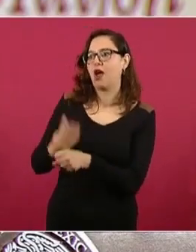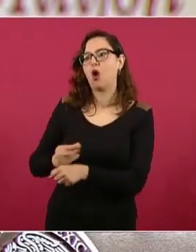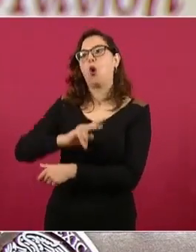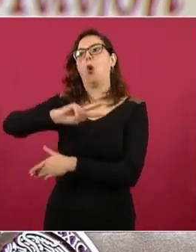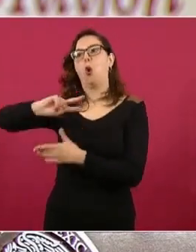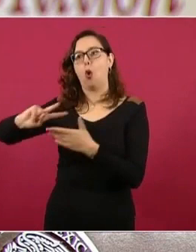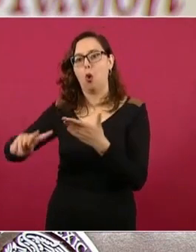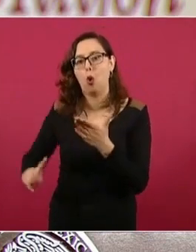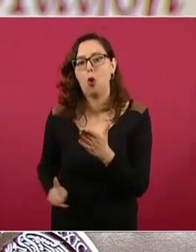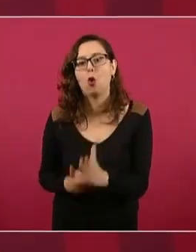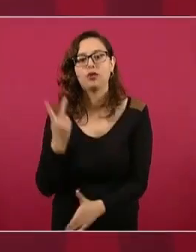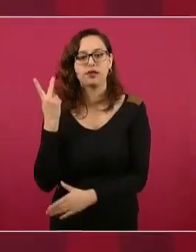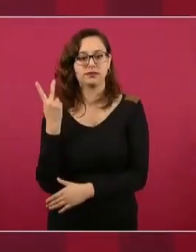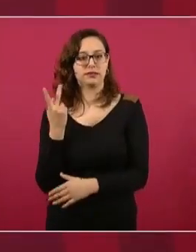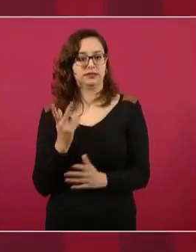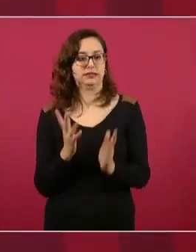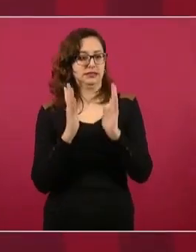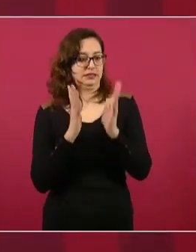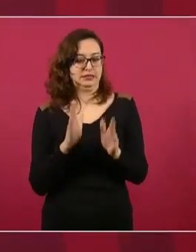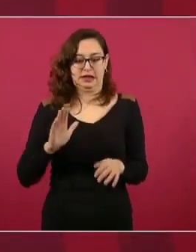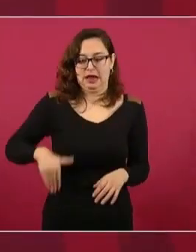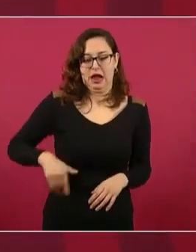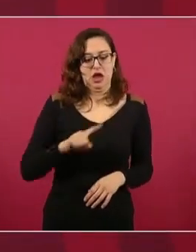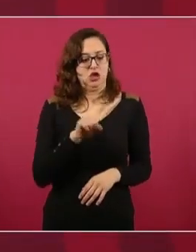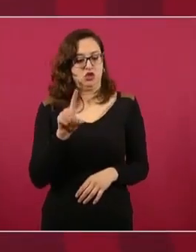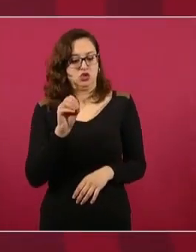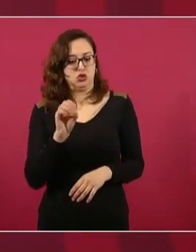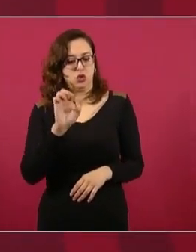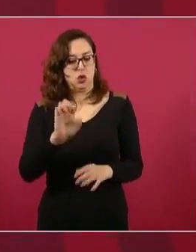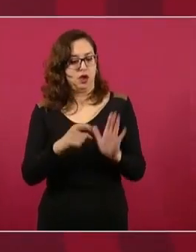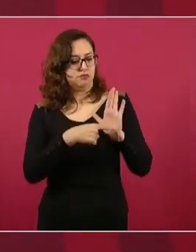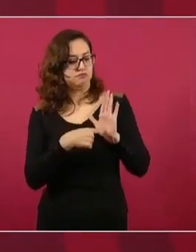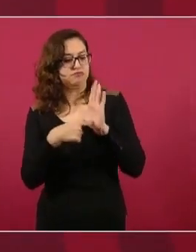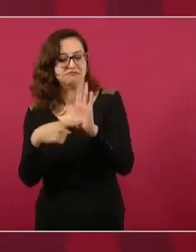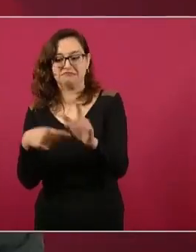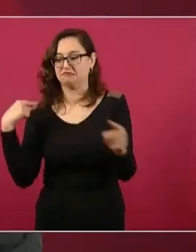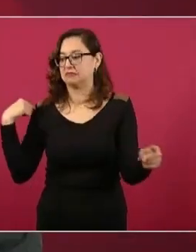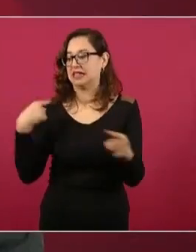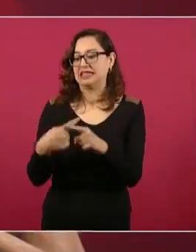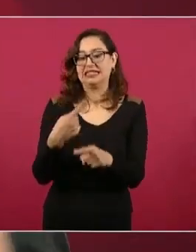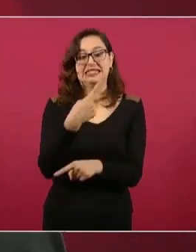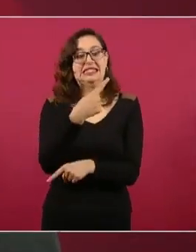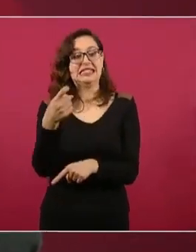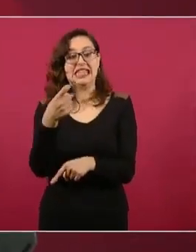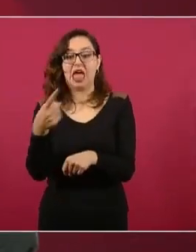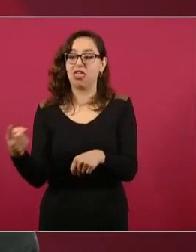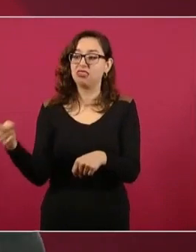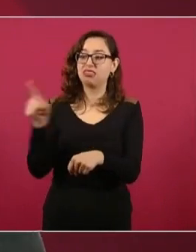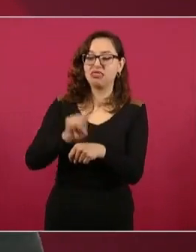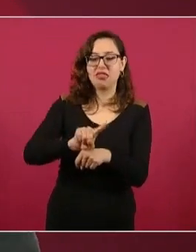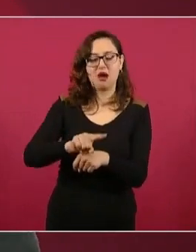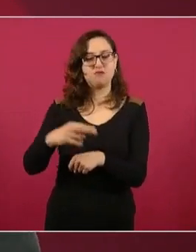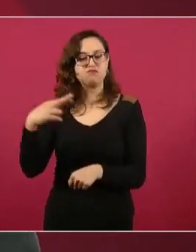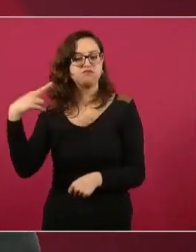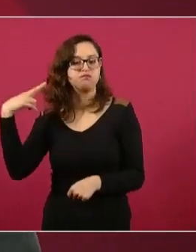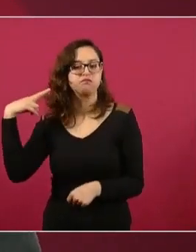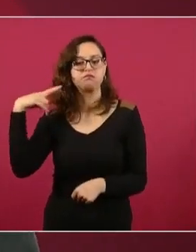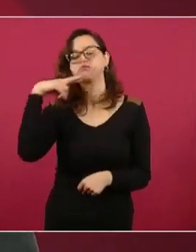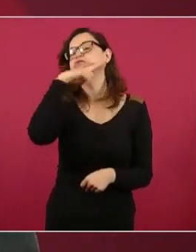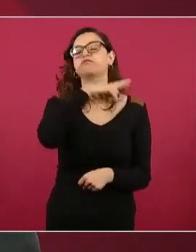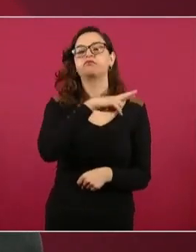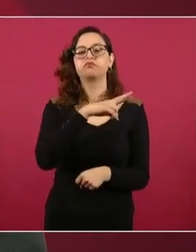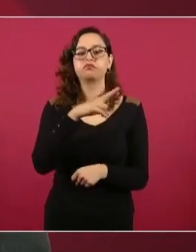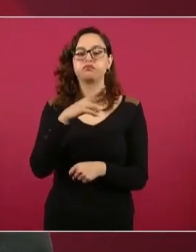capacidades. SOE ha presentado aquí muchas veces cómo en tan solo 100 días se logró reinstalar la capacidad de